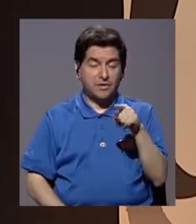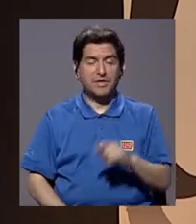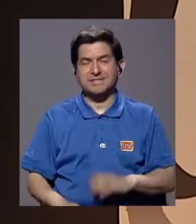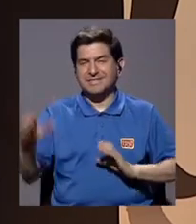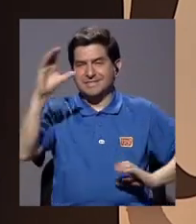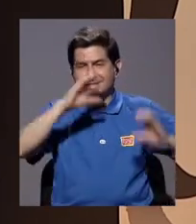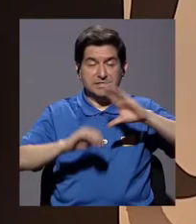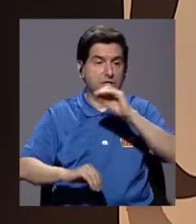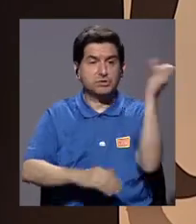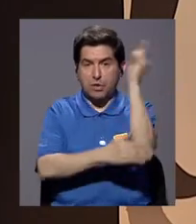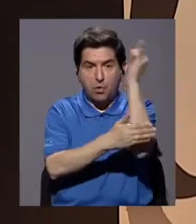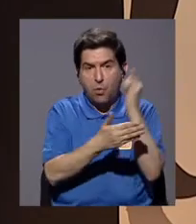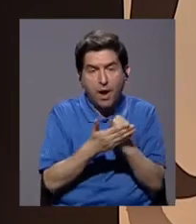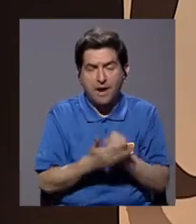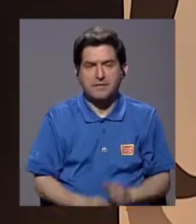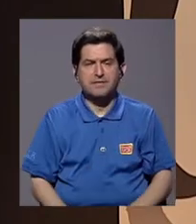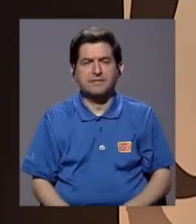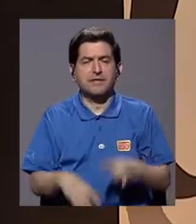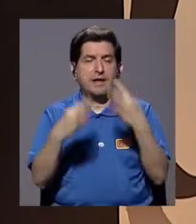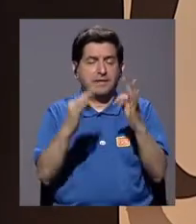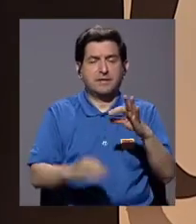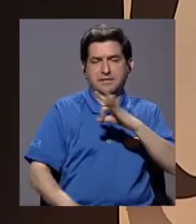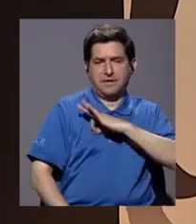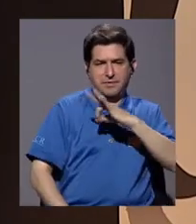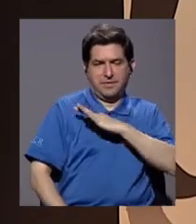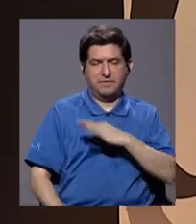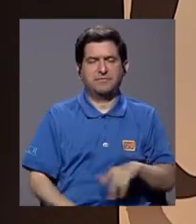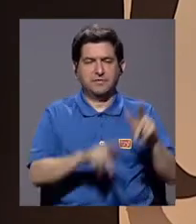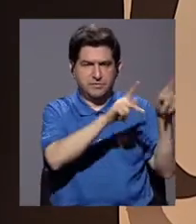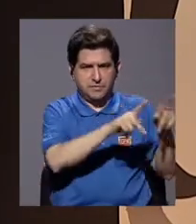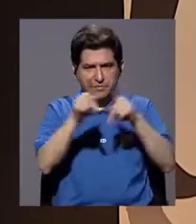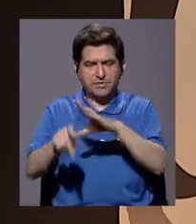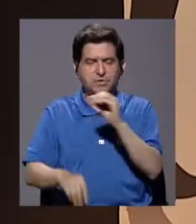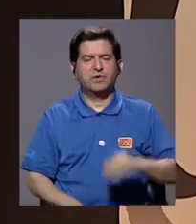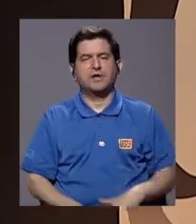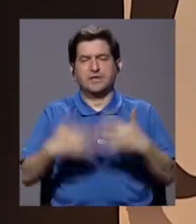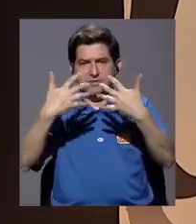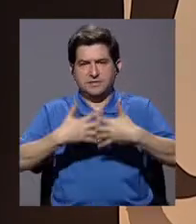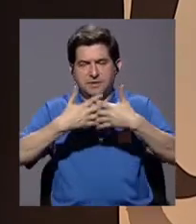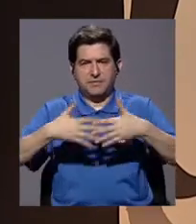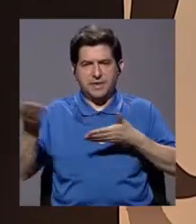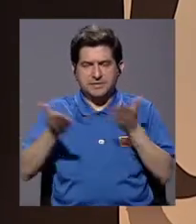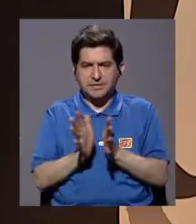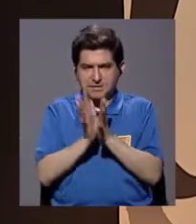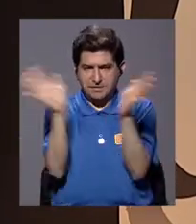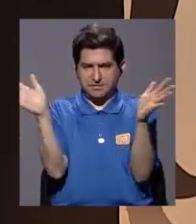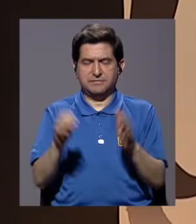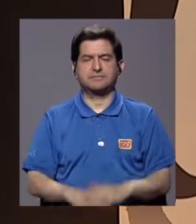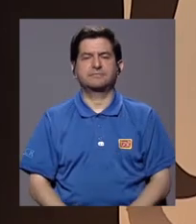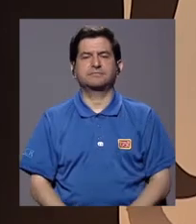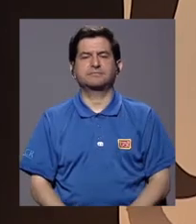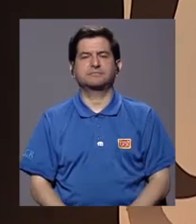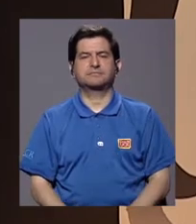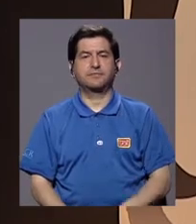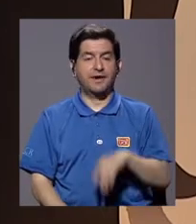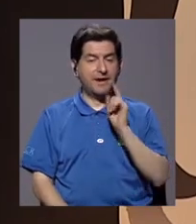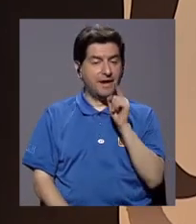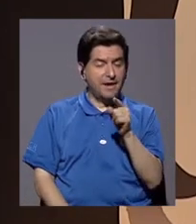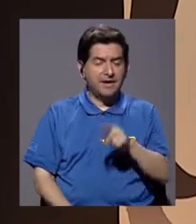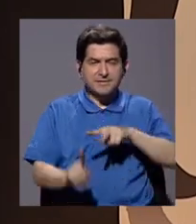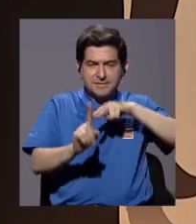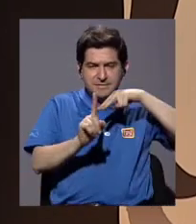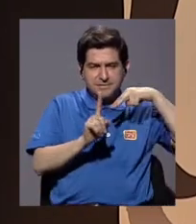ciencia y un arte y de lo posible entre el interés de los usuarios y los prestadores de servicios públicos, cómo hacerlo. Y ahí en